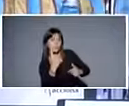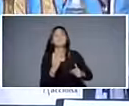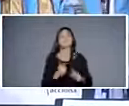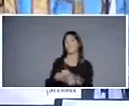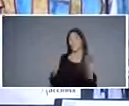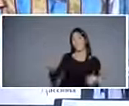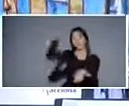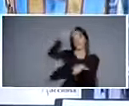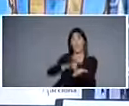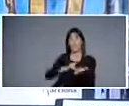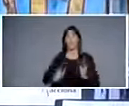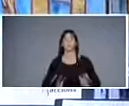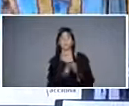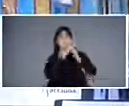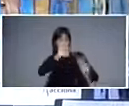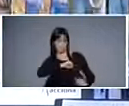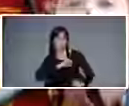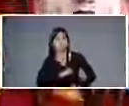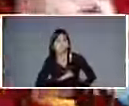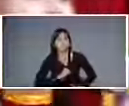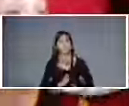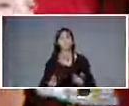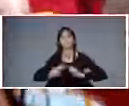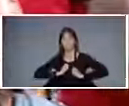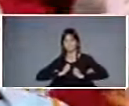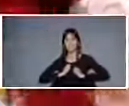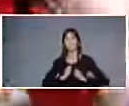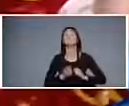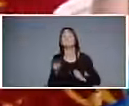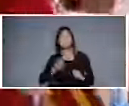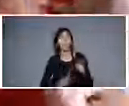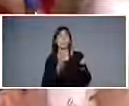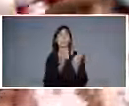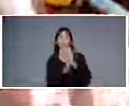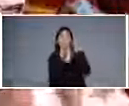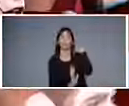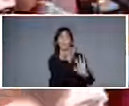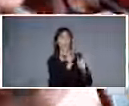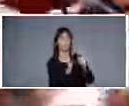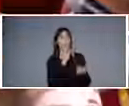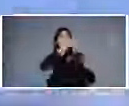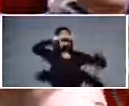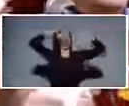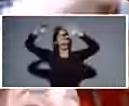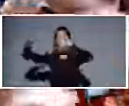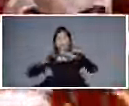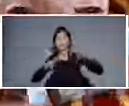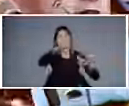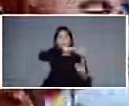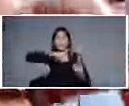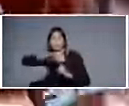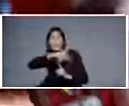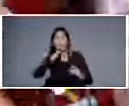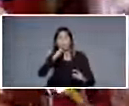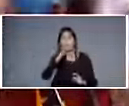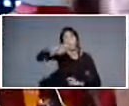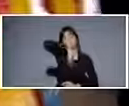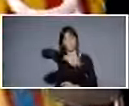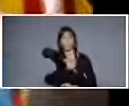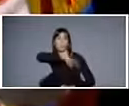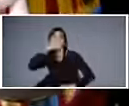el día de San Pronto, que es nuestro patrón. En San Juanito hay humo en el ambiente, Semana Santa pues siempre hacemos